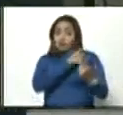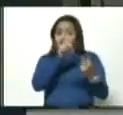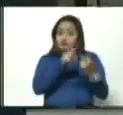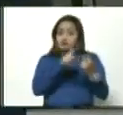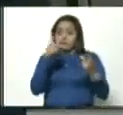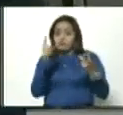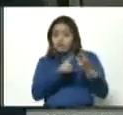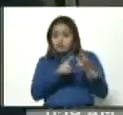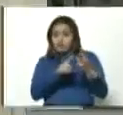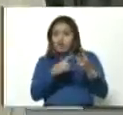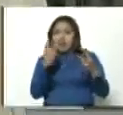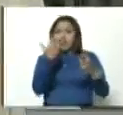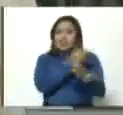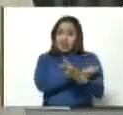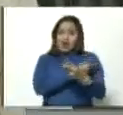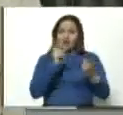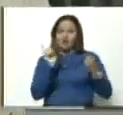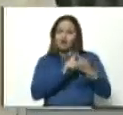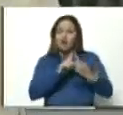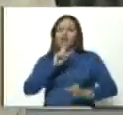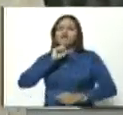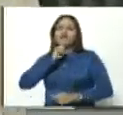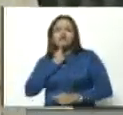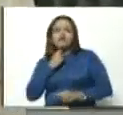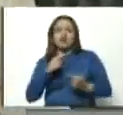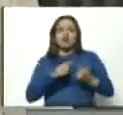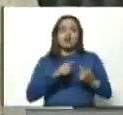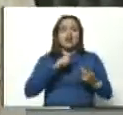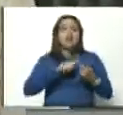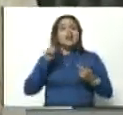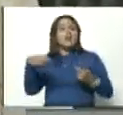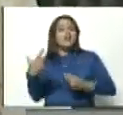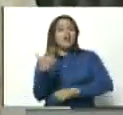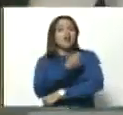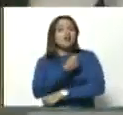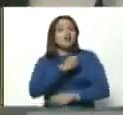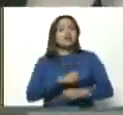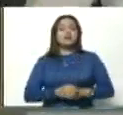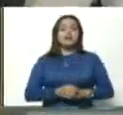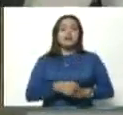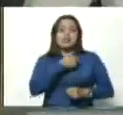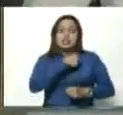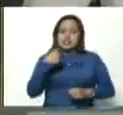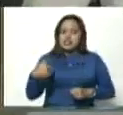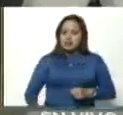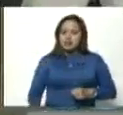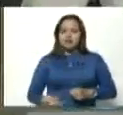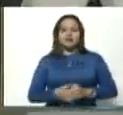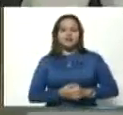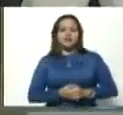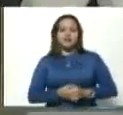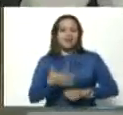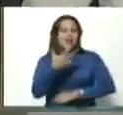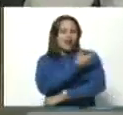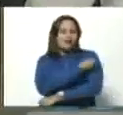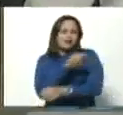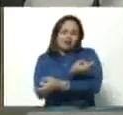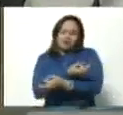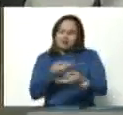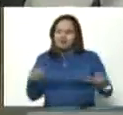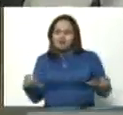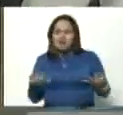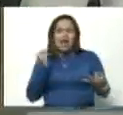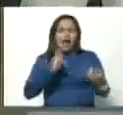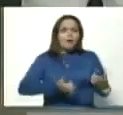dado extraordinarios resultados como plan de refuerzo. Estamos vacunando también con la vacuna Sinopharm, una vacuna extraordinaria que